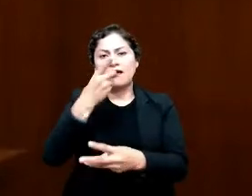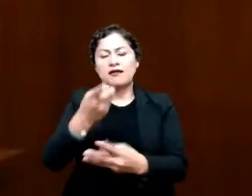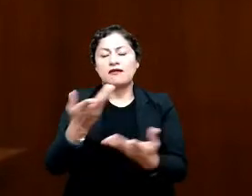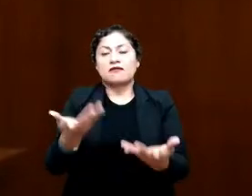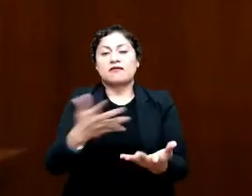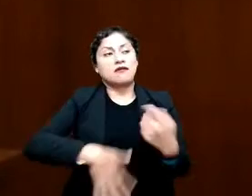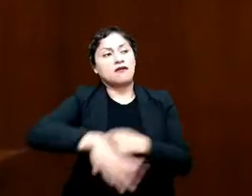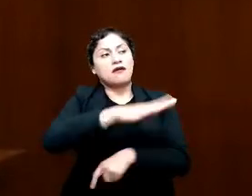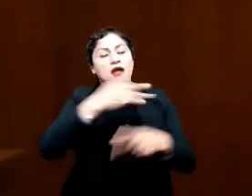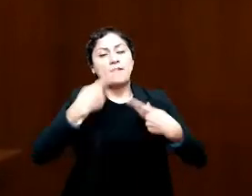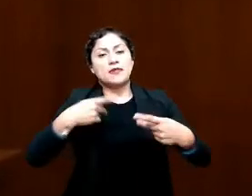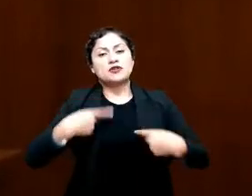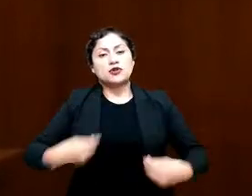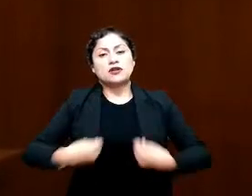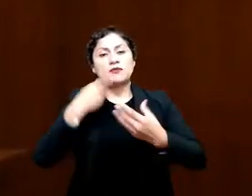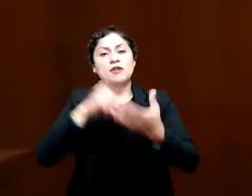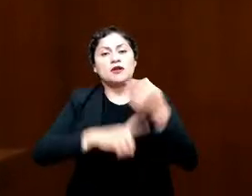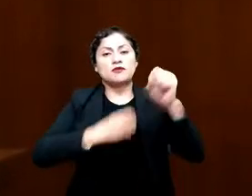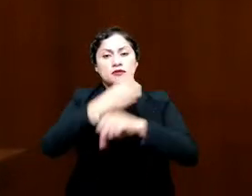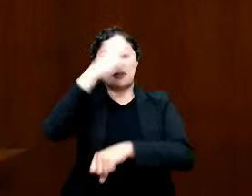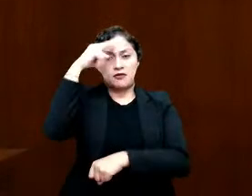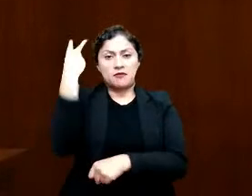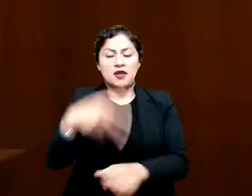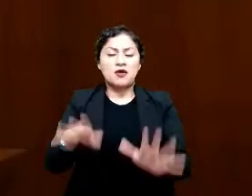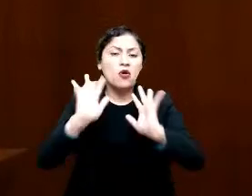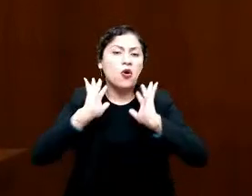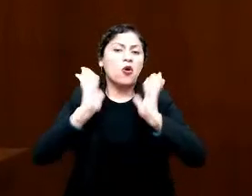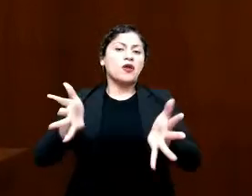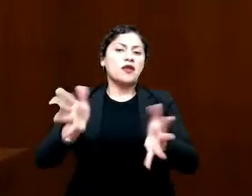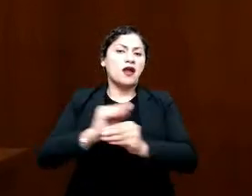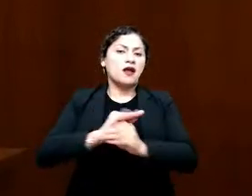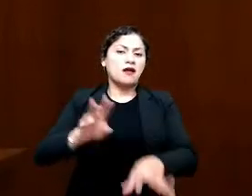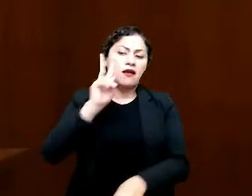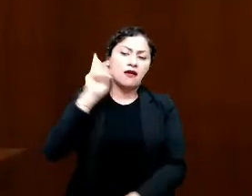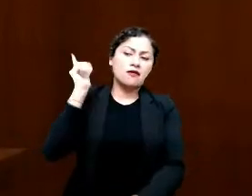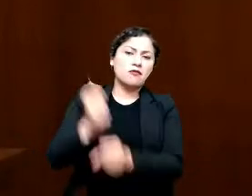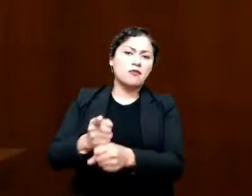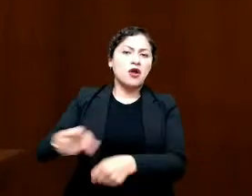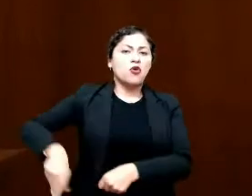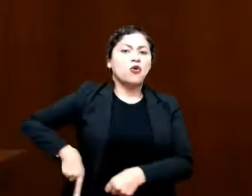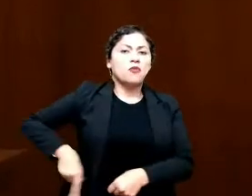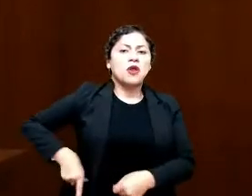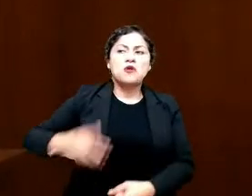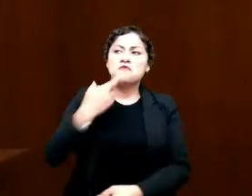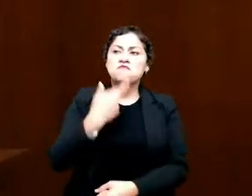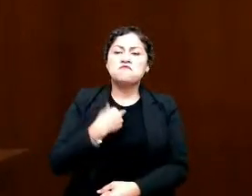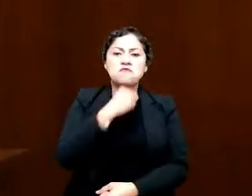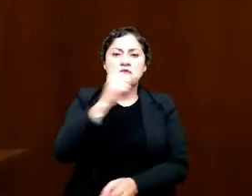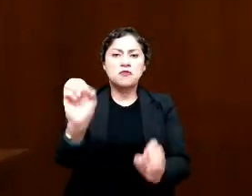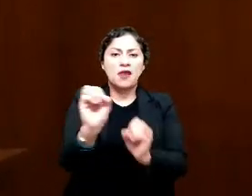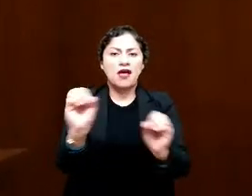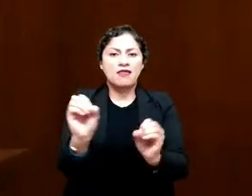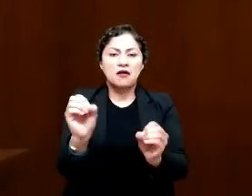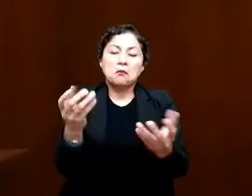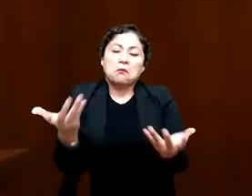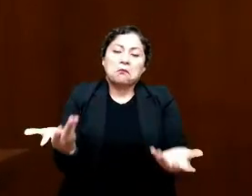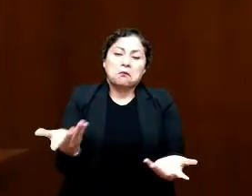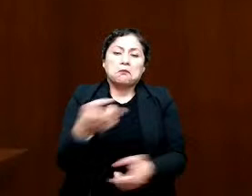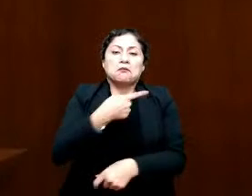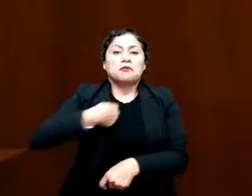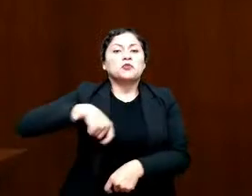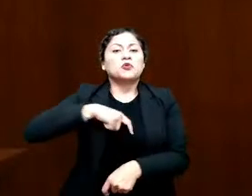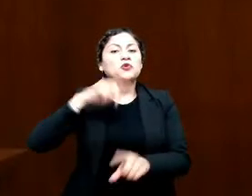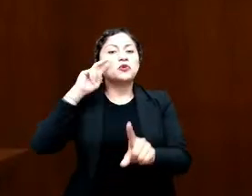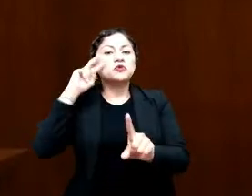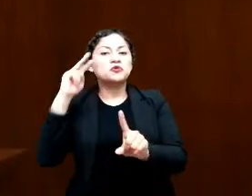percepción clara de que el gobierno no les ha dado la respuesta, entonces esa percepción, secretario, es